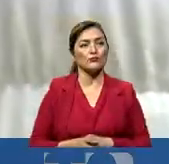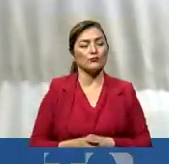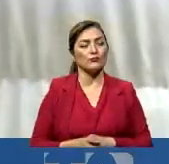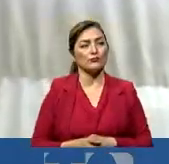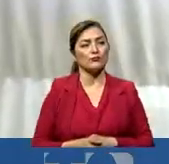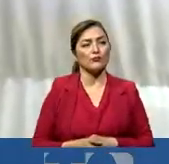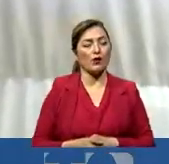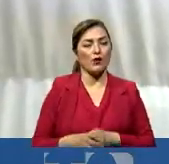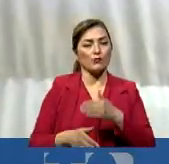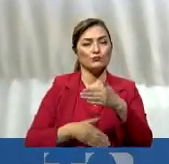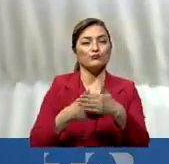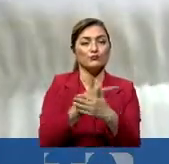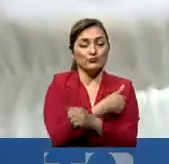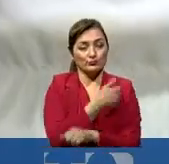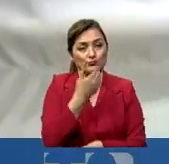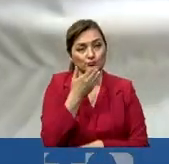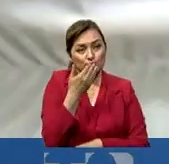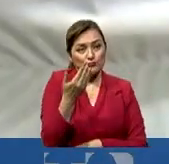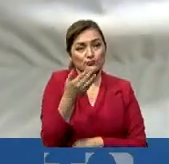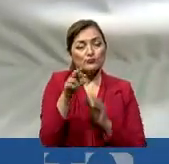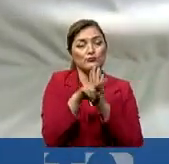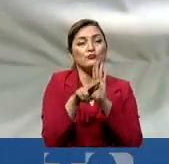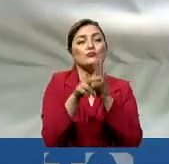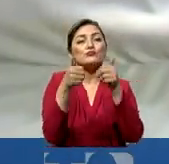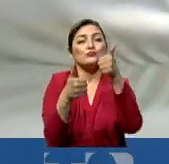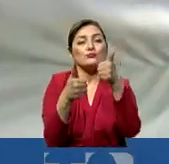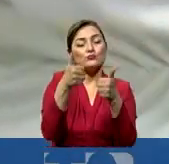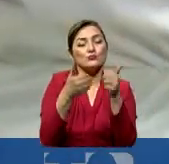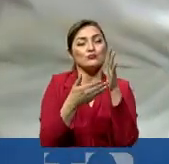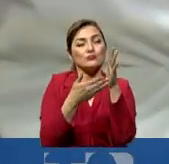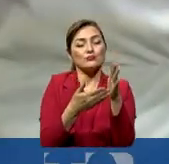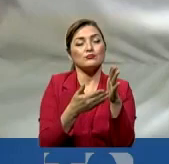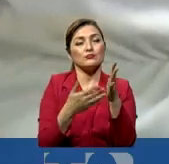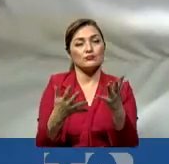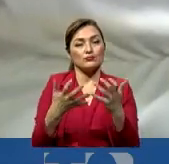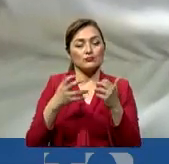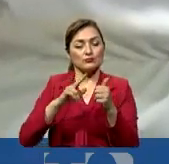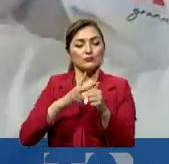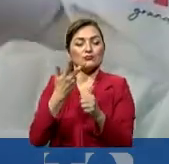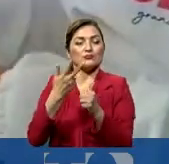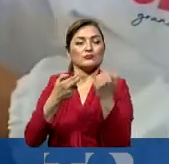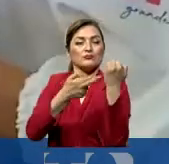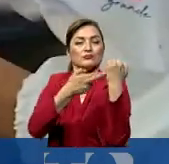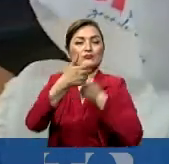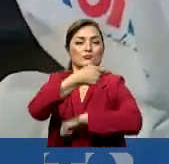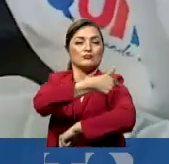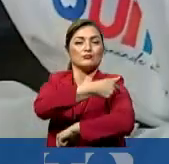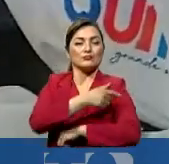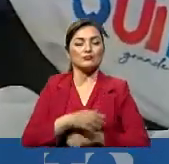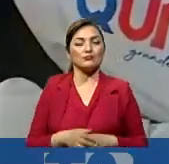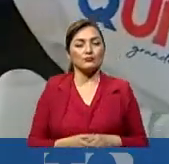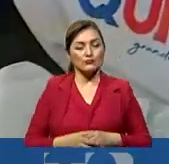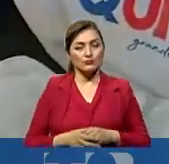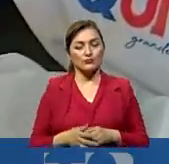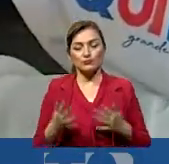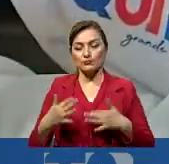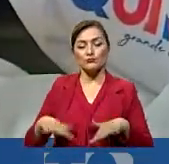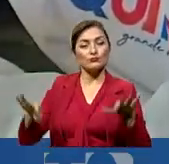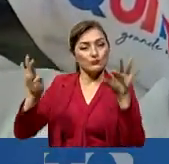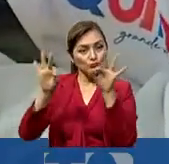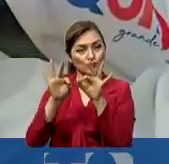el proceso, ¿qué requisitos tienen que presentar en caso de que quieran recibir la dosis de refuerzo? Es muy importante recalcar que desde el